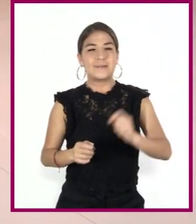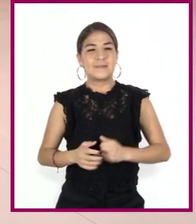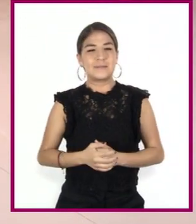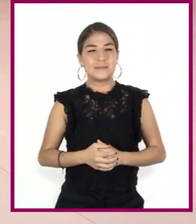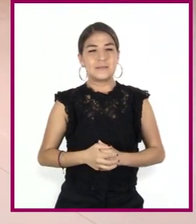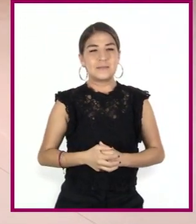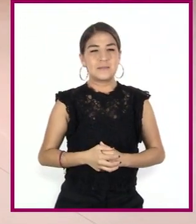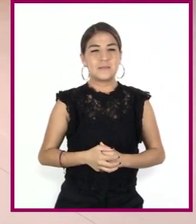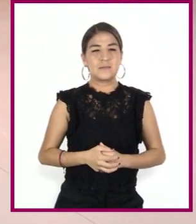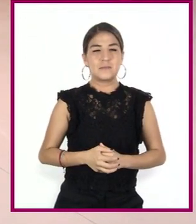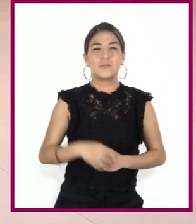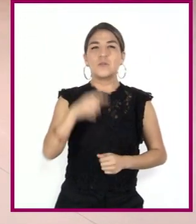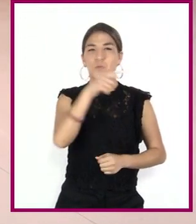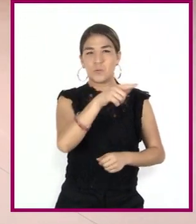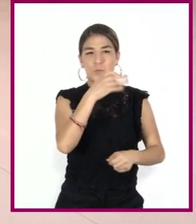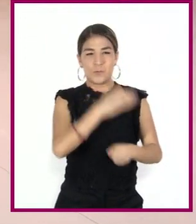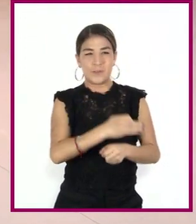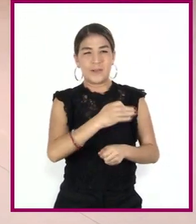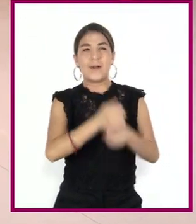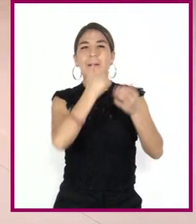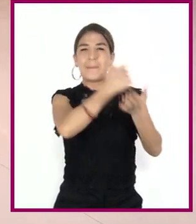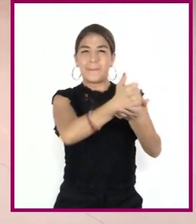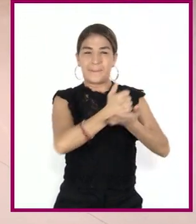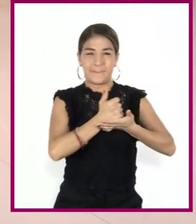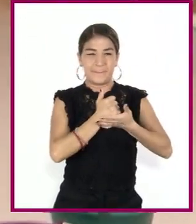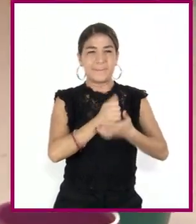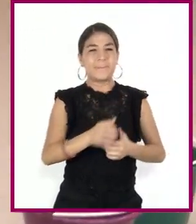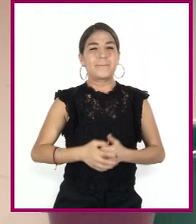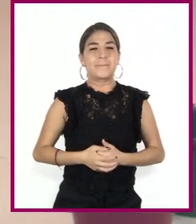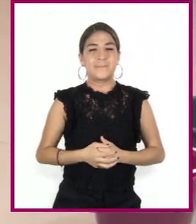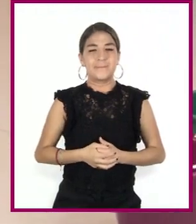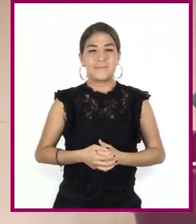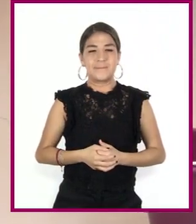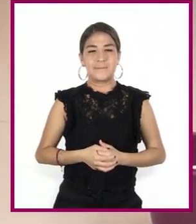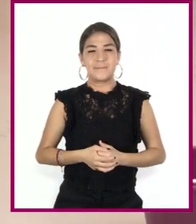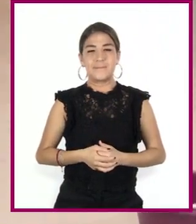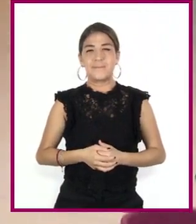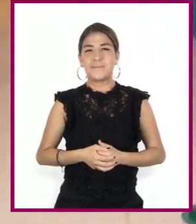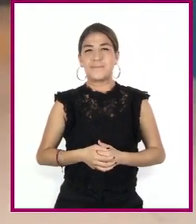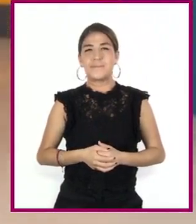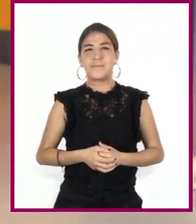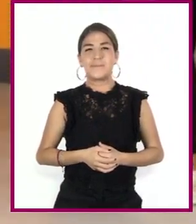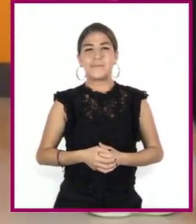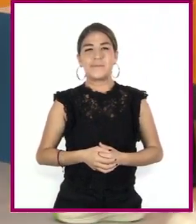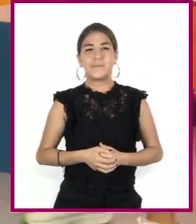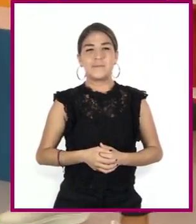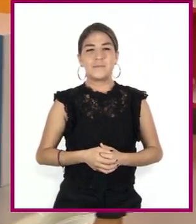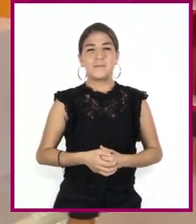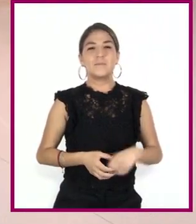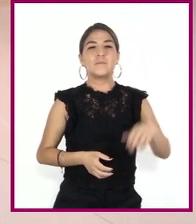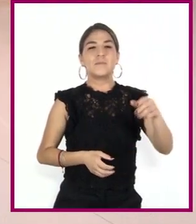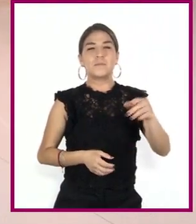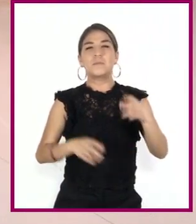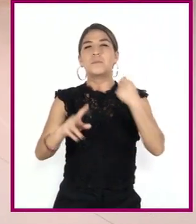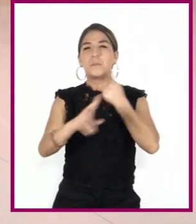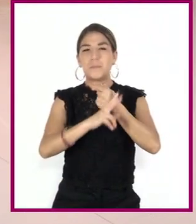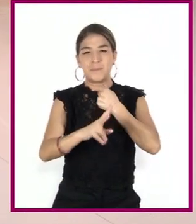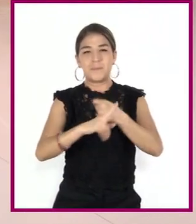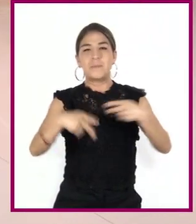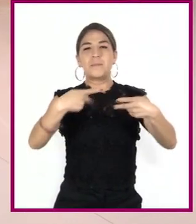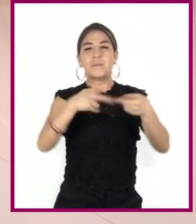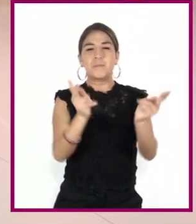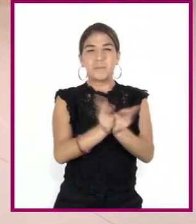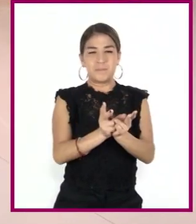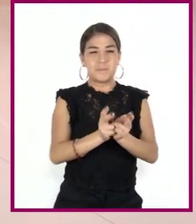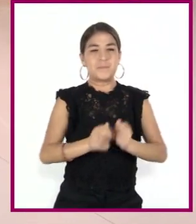¿Qué te parece, Xochitl? ¿Que me ayudas? poniendo vasos y platos. Poniendo los